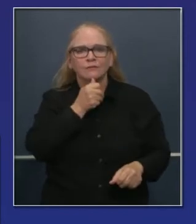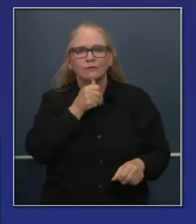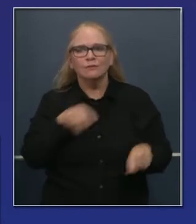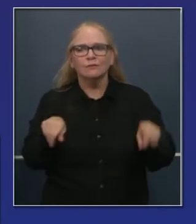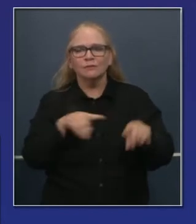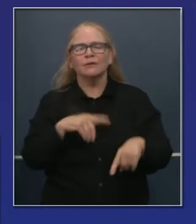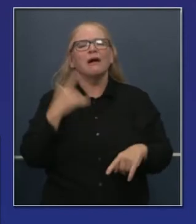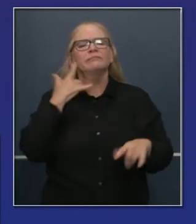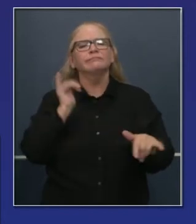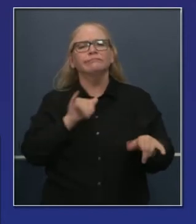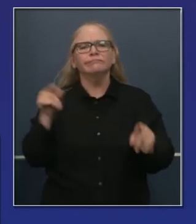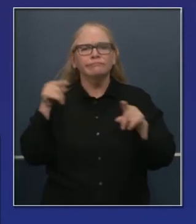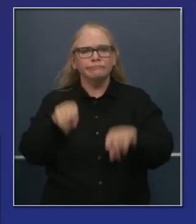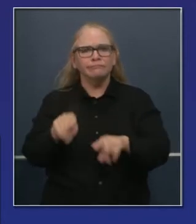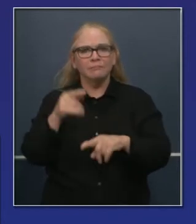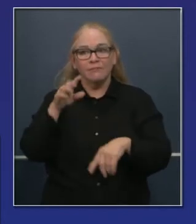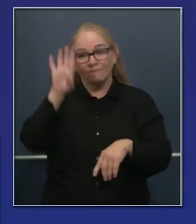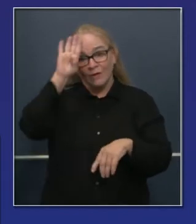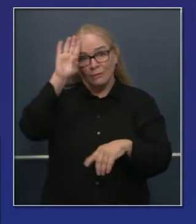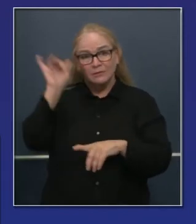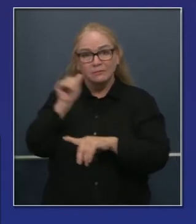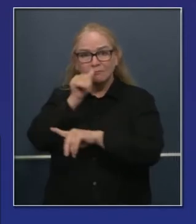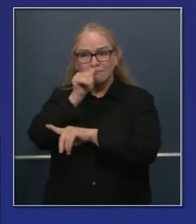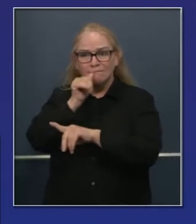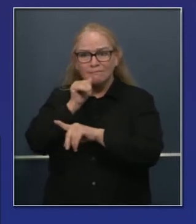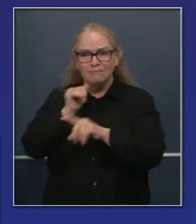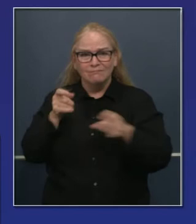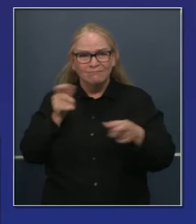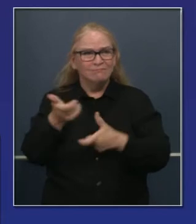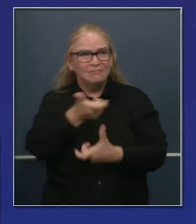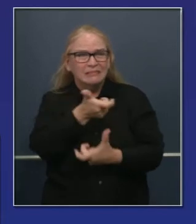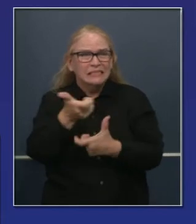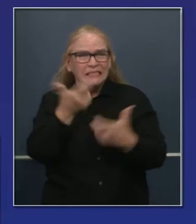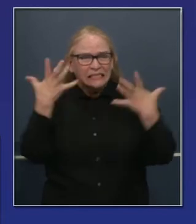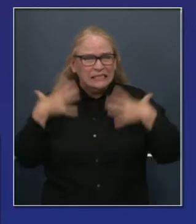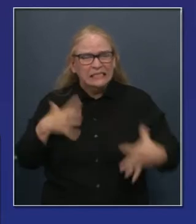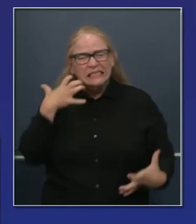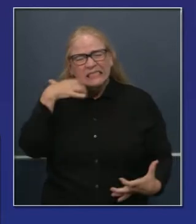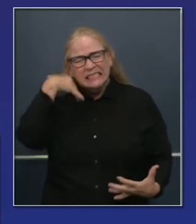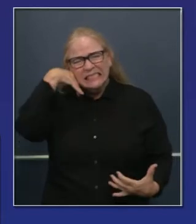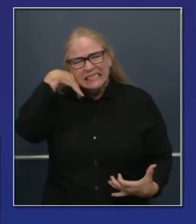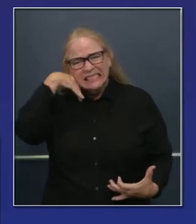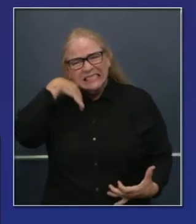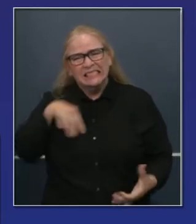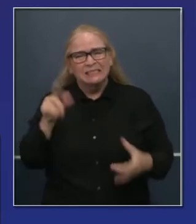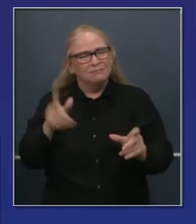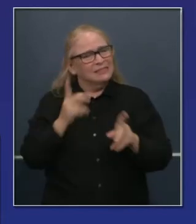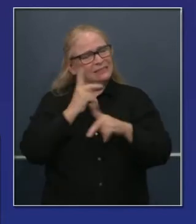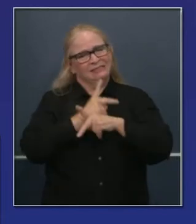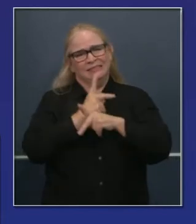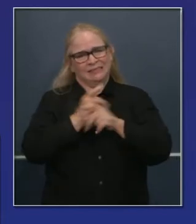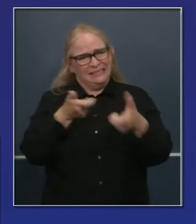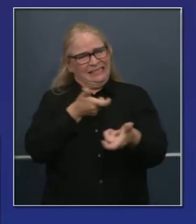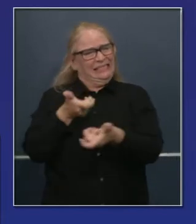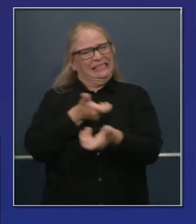hay individuos sino también a bomberos que tienen que lidiar con estas circunstancias extraordinarias